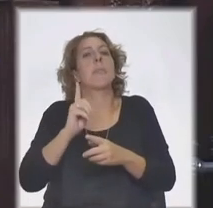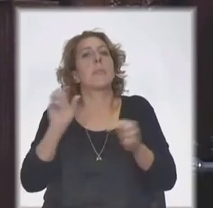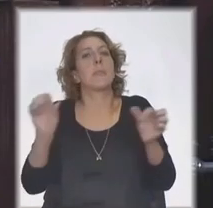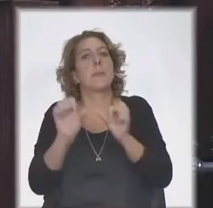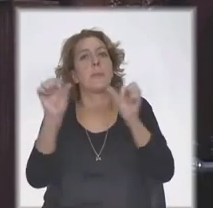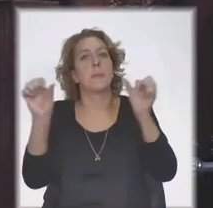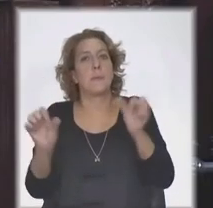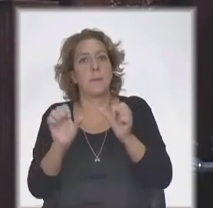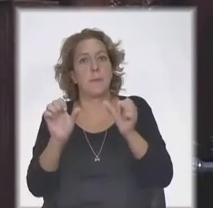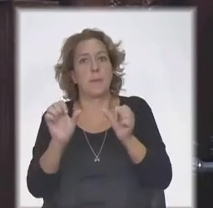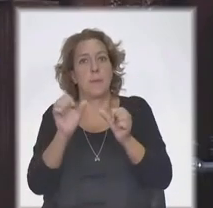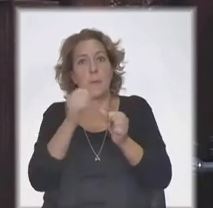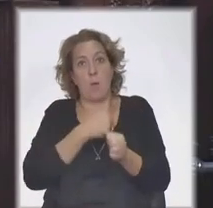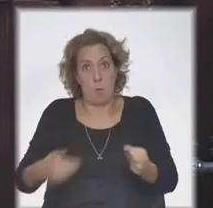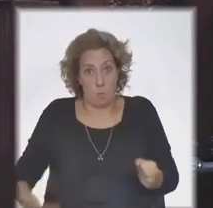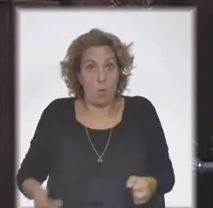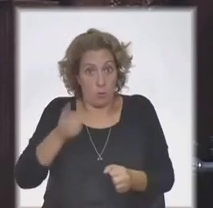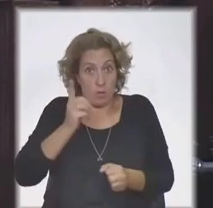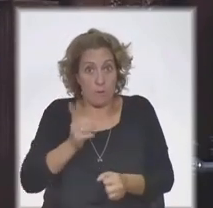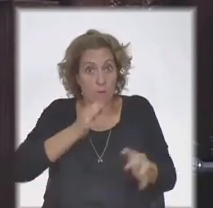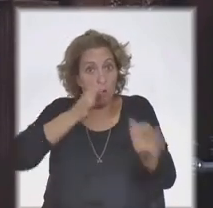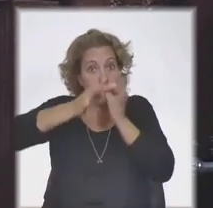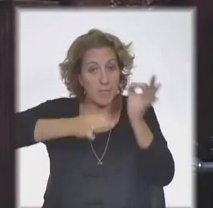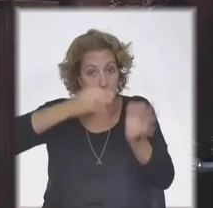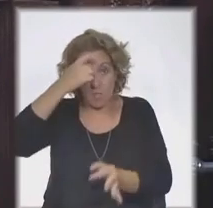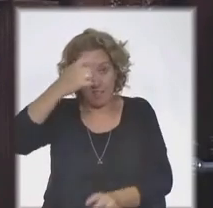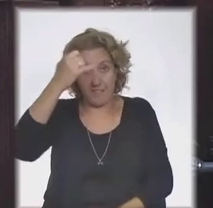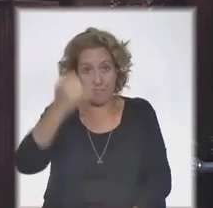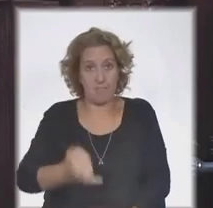las recomendaciones de la ciencia.